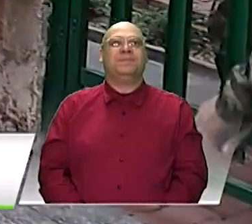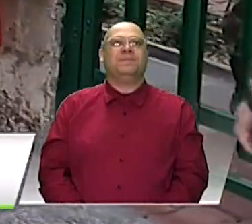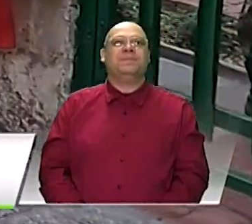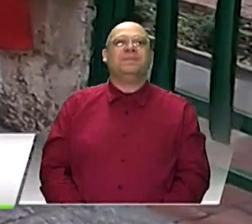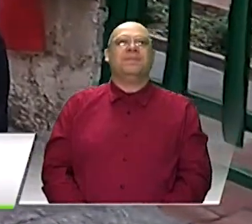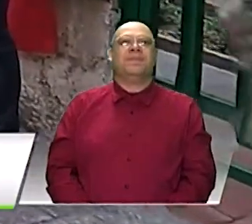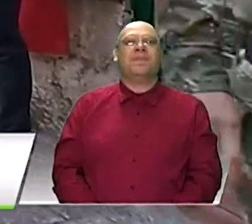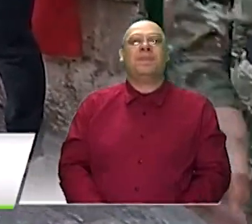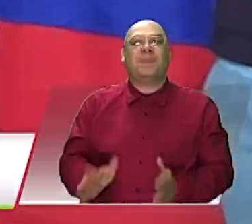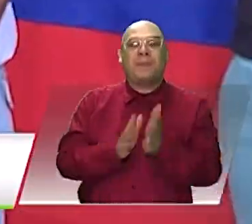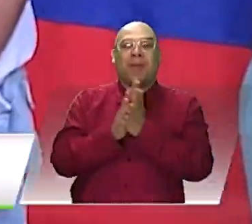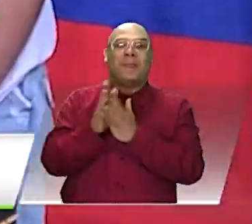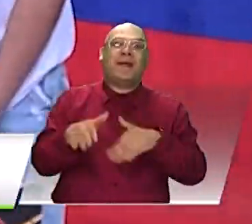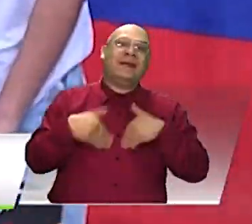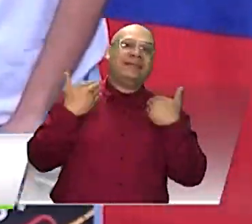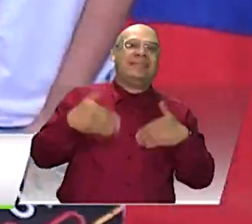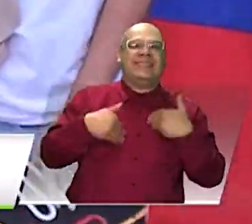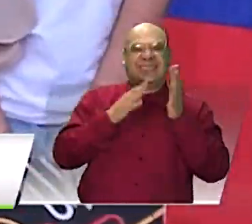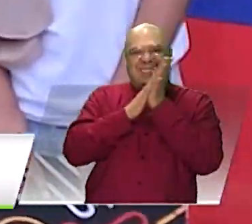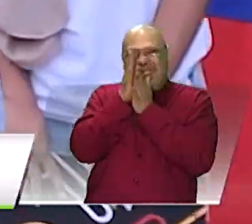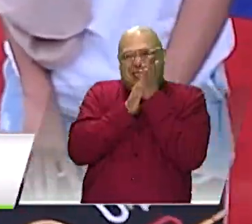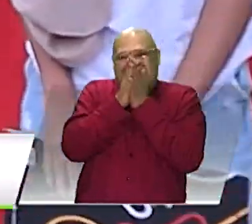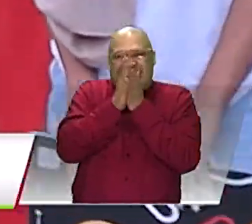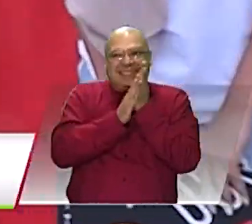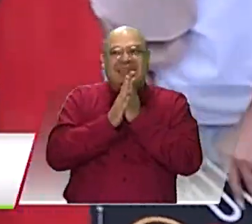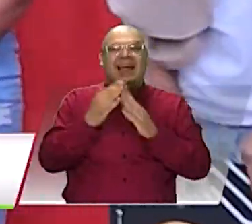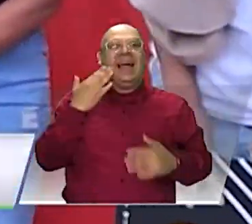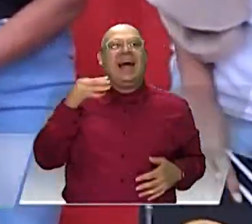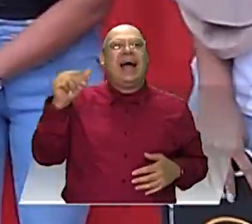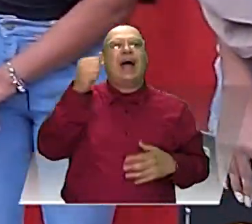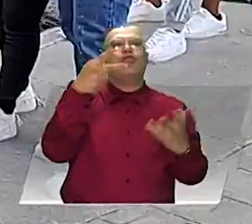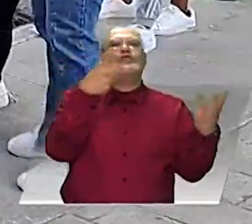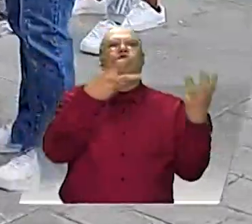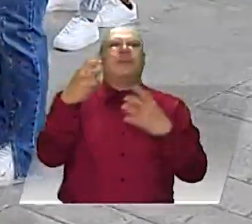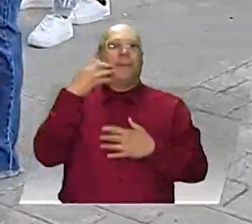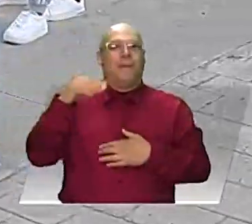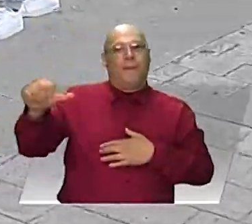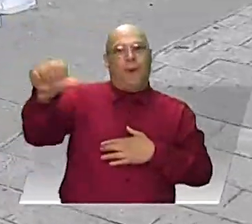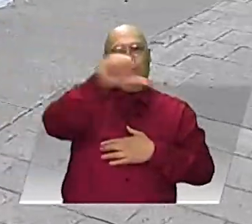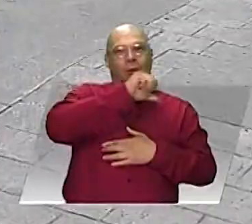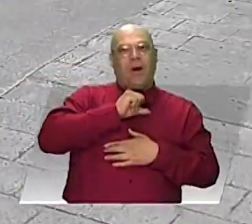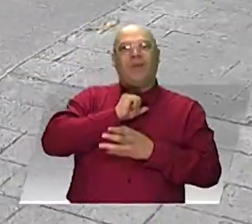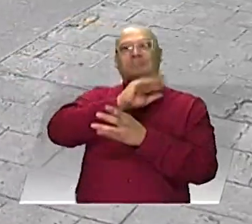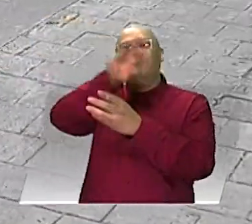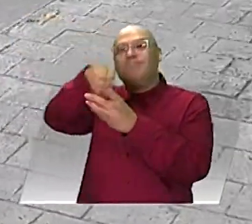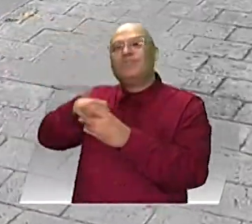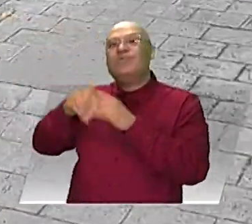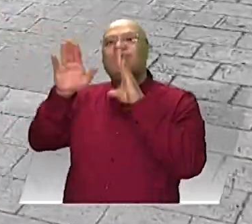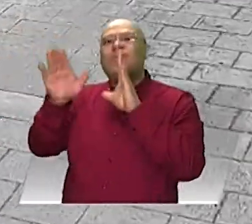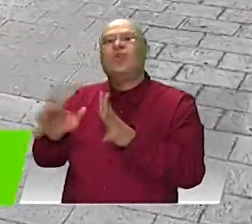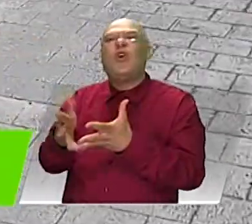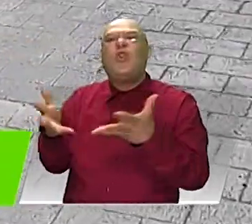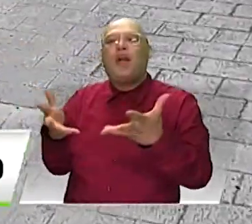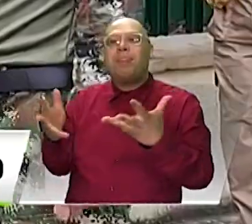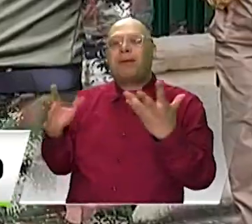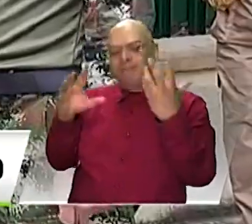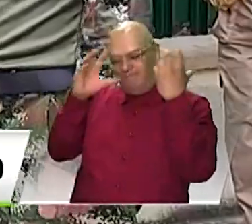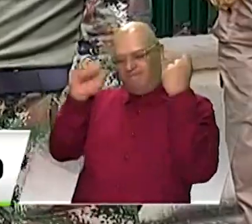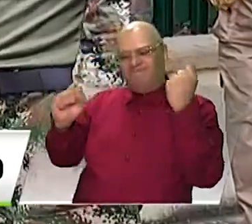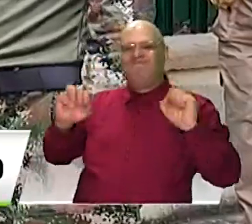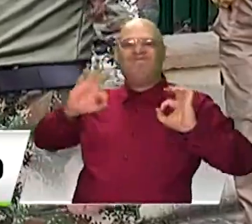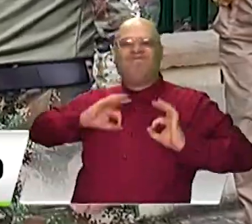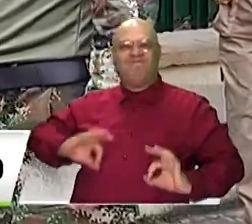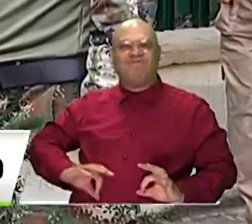Pacientemente y con alegría de un sueño por cumplir, más de 200 mujeres se presentaron a la cuarta zona de reclutamiento para prestar